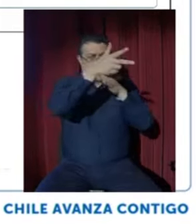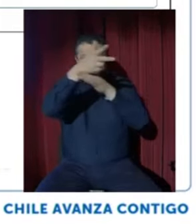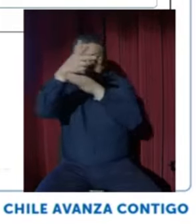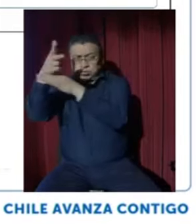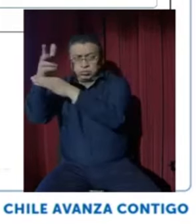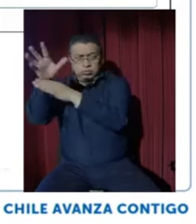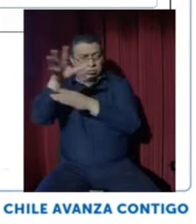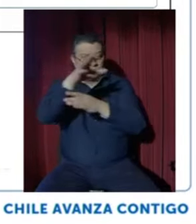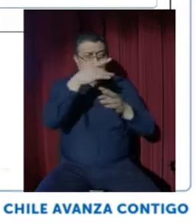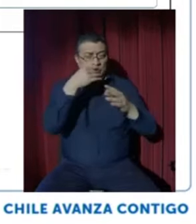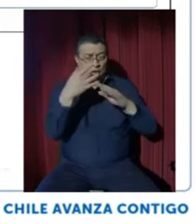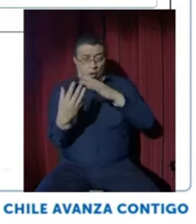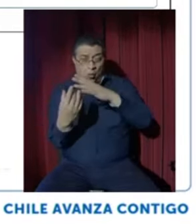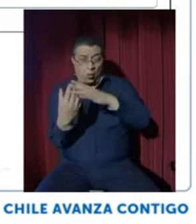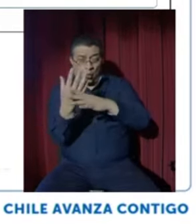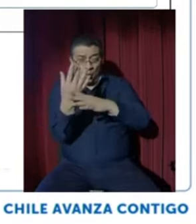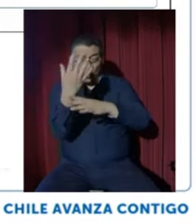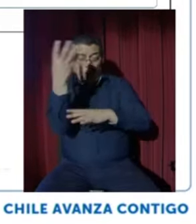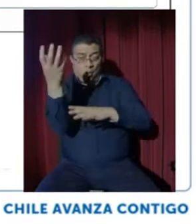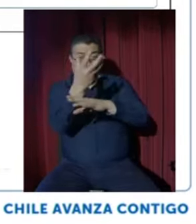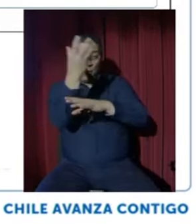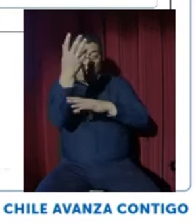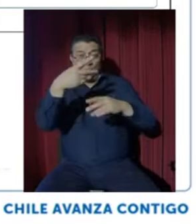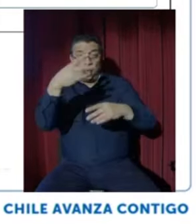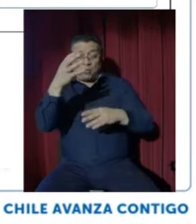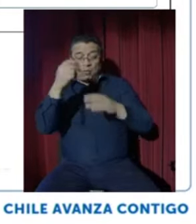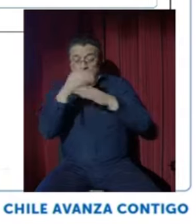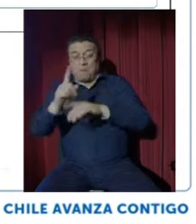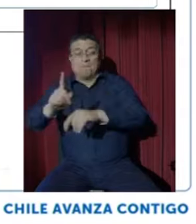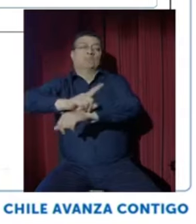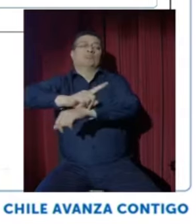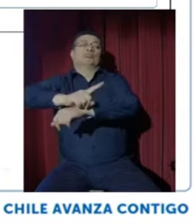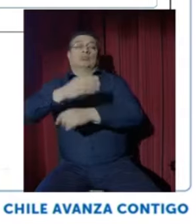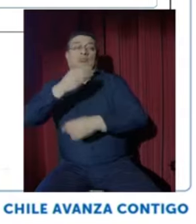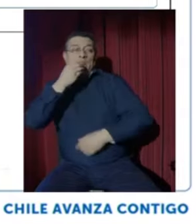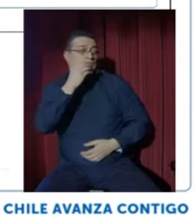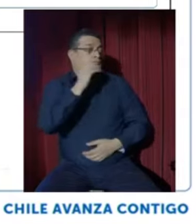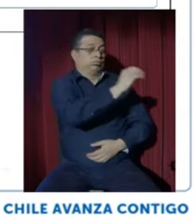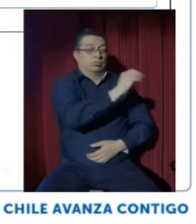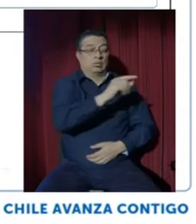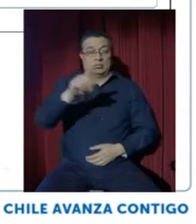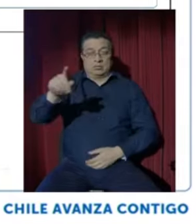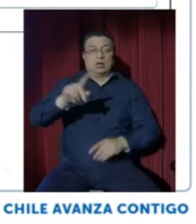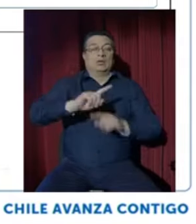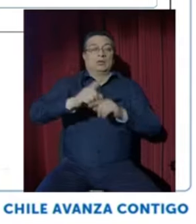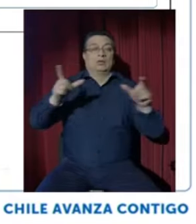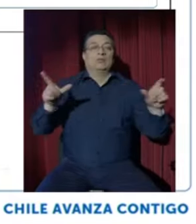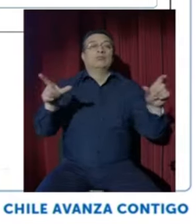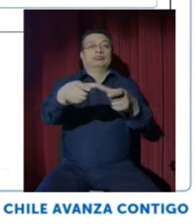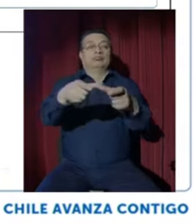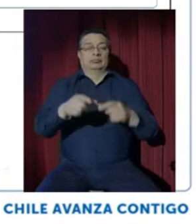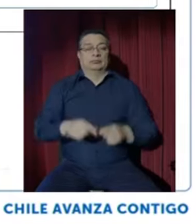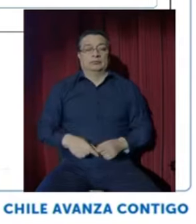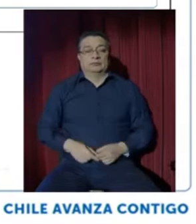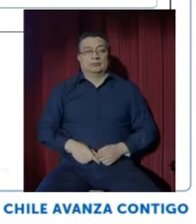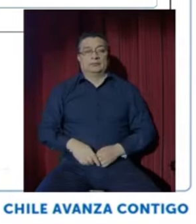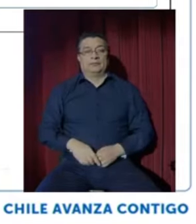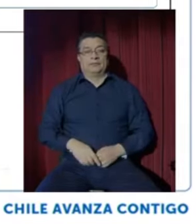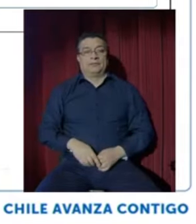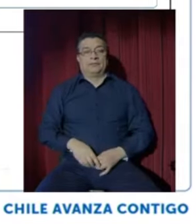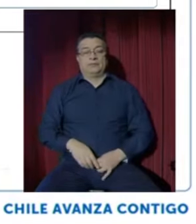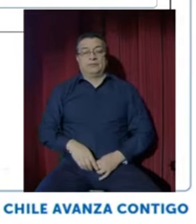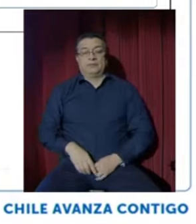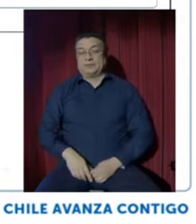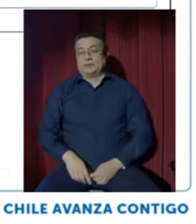humo para poder este dar eh cuenta rápido a al AC conaf y se activen los protocolos